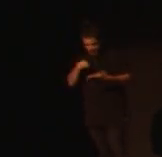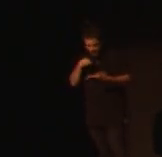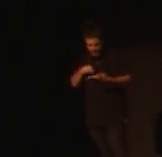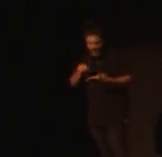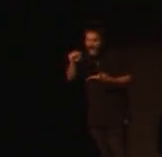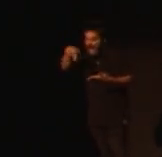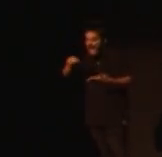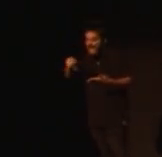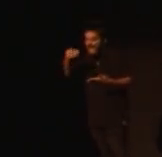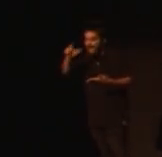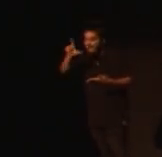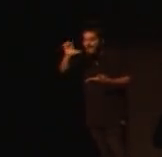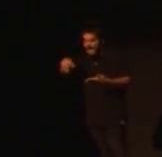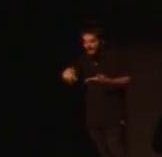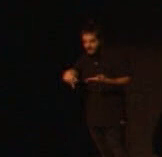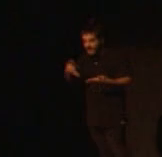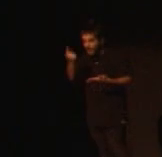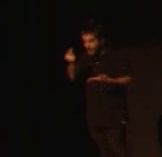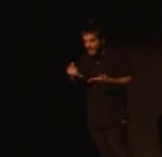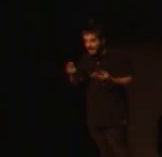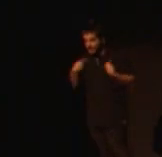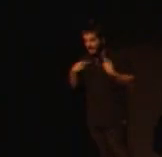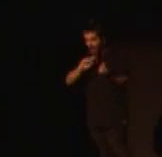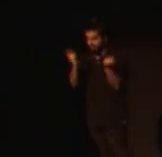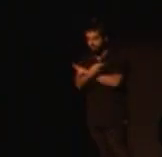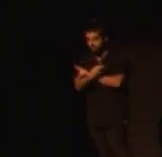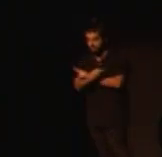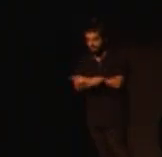¿sí?, a quien un día le cambió la vida.